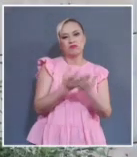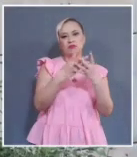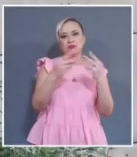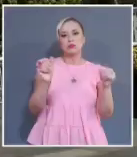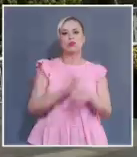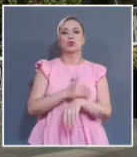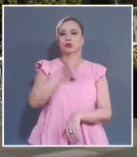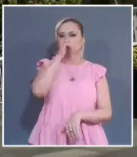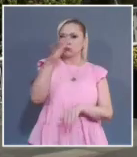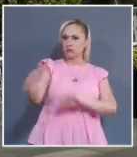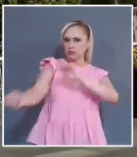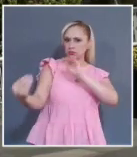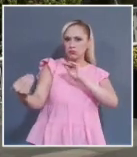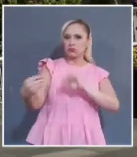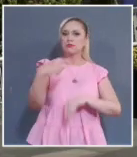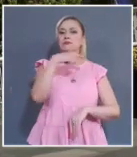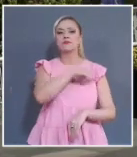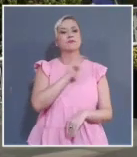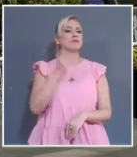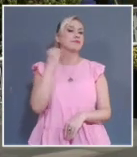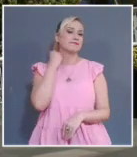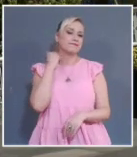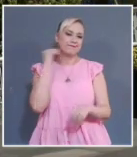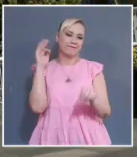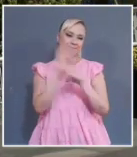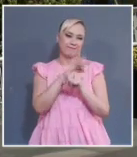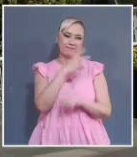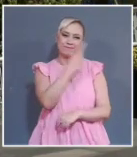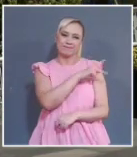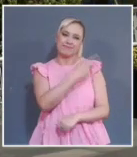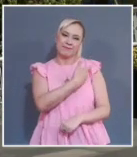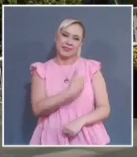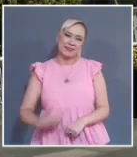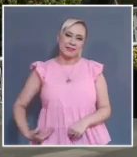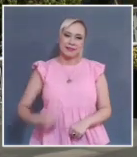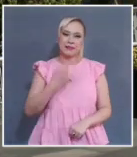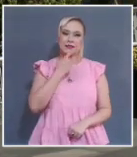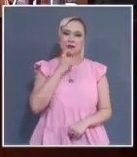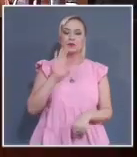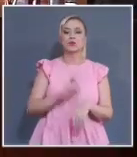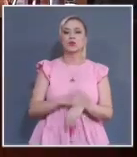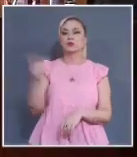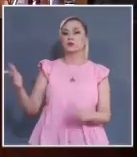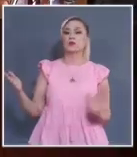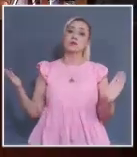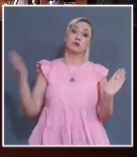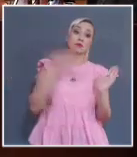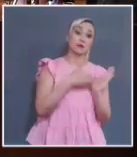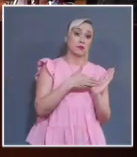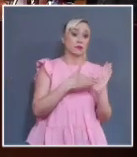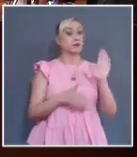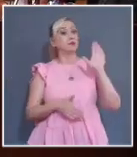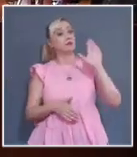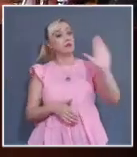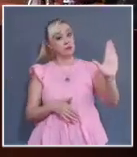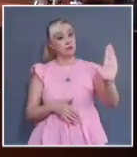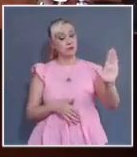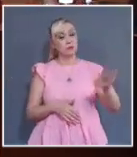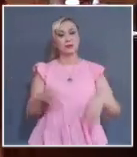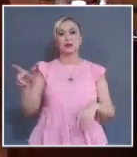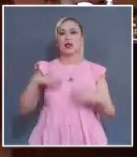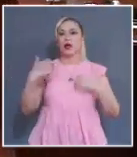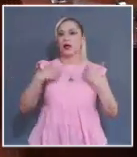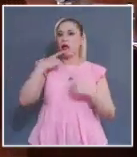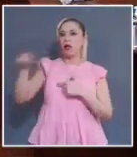la Consejería Jurídica de la Presidencia de la República en contra de las medidas cautelares que le impuso la Comisión de Quejas al presidente